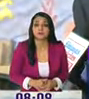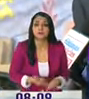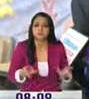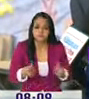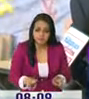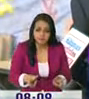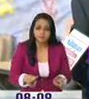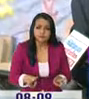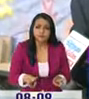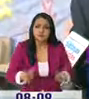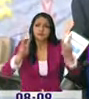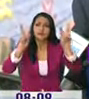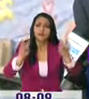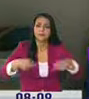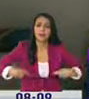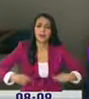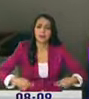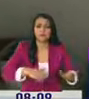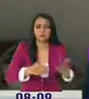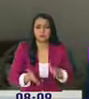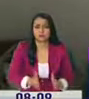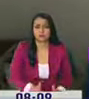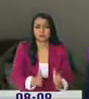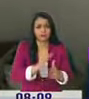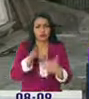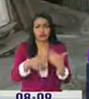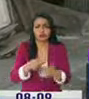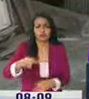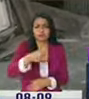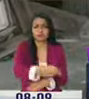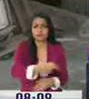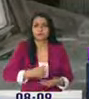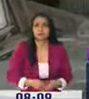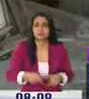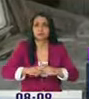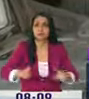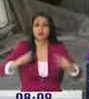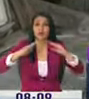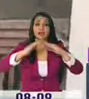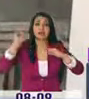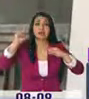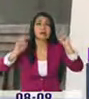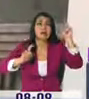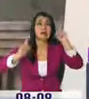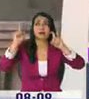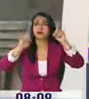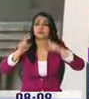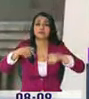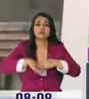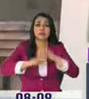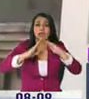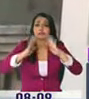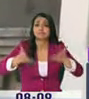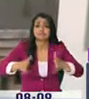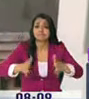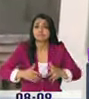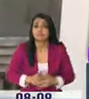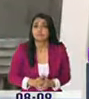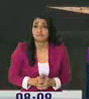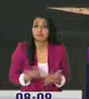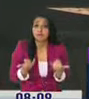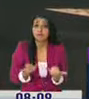a disposición el tema de los gastos mortuorios. Sin embargo, expresan que su vivienda aún continúa en ruinas y no tienen un hogar donde vivir. Por el